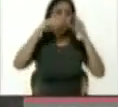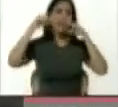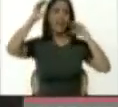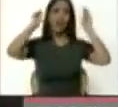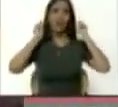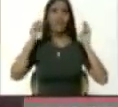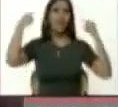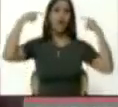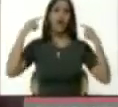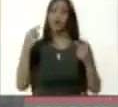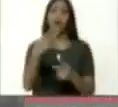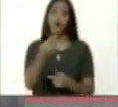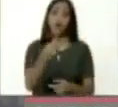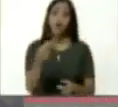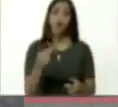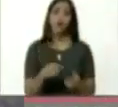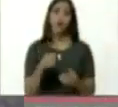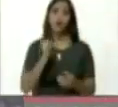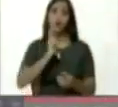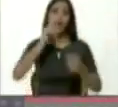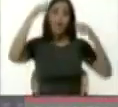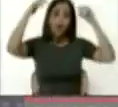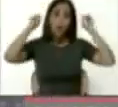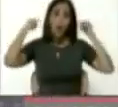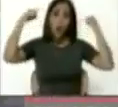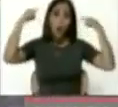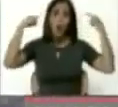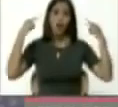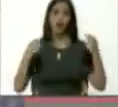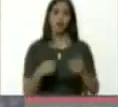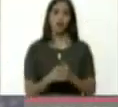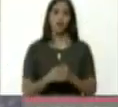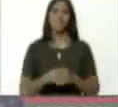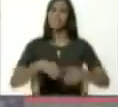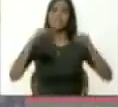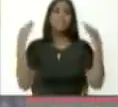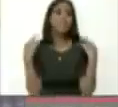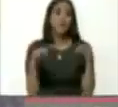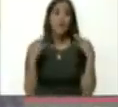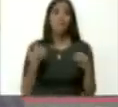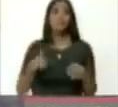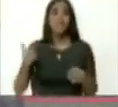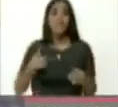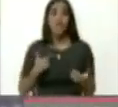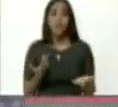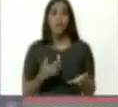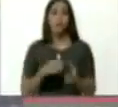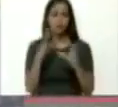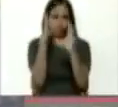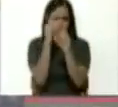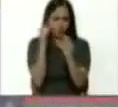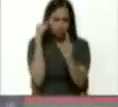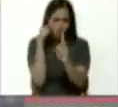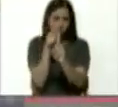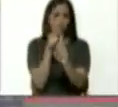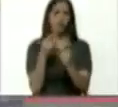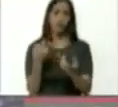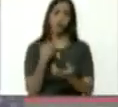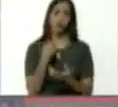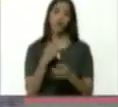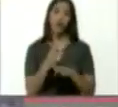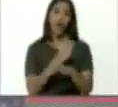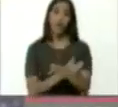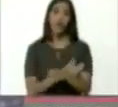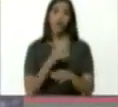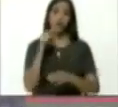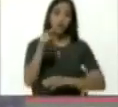que Maracorina, que esa loca. No es ninguna loca ni es ultra radical, simplemente que tenemos los pies sobre la tierra, porque como lo he dicho en otras ocasiones, cuando